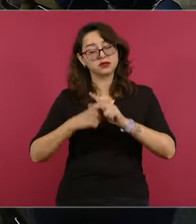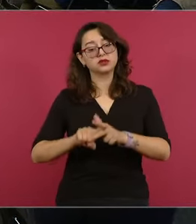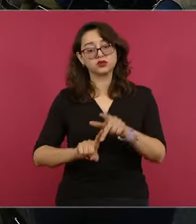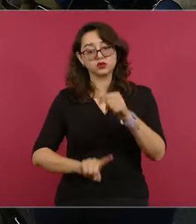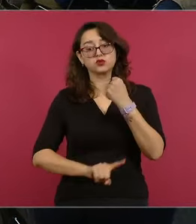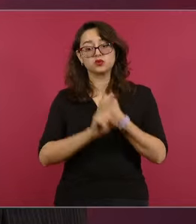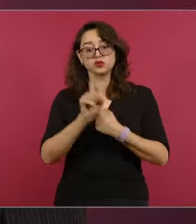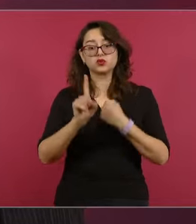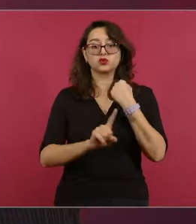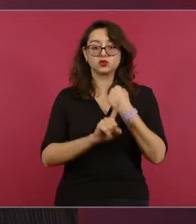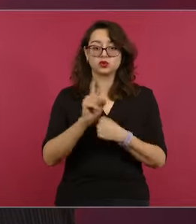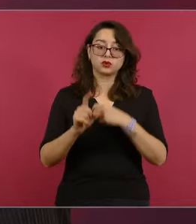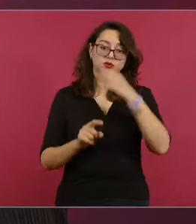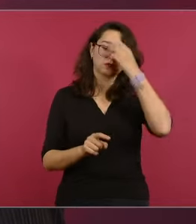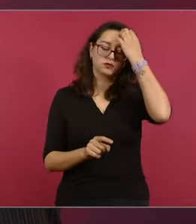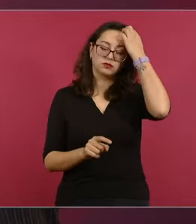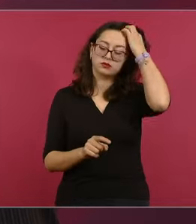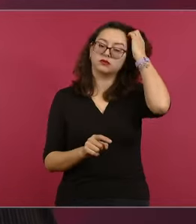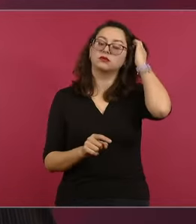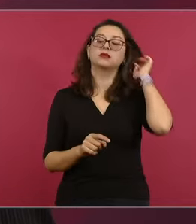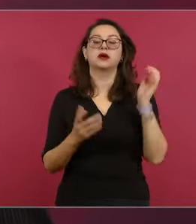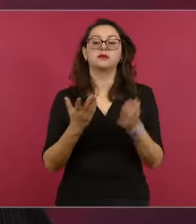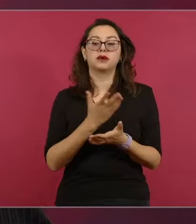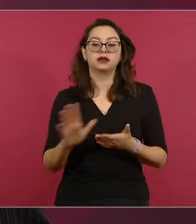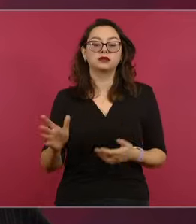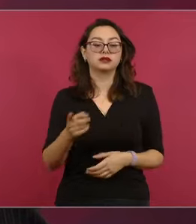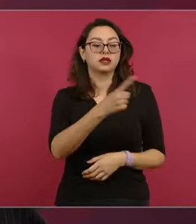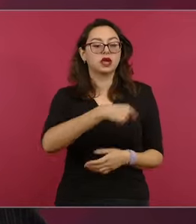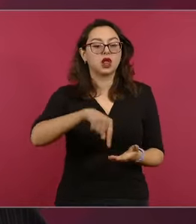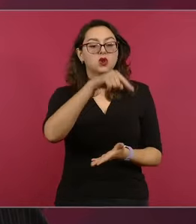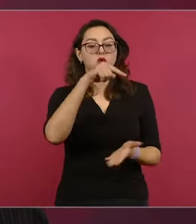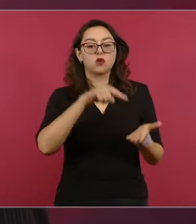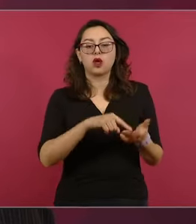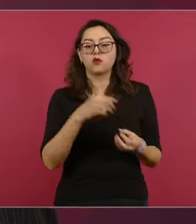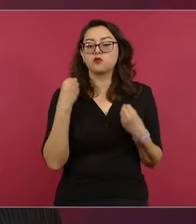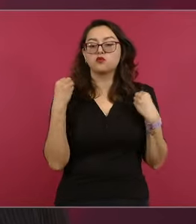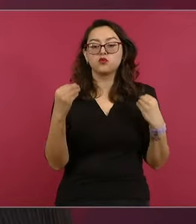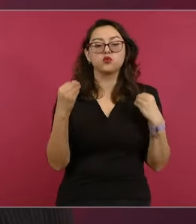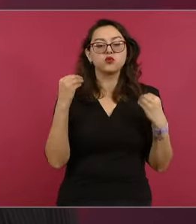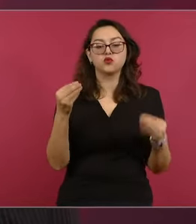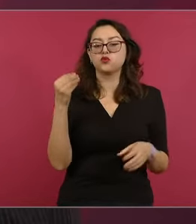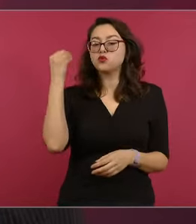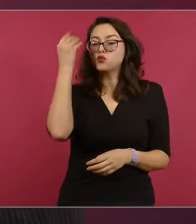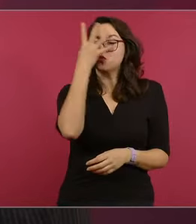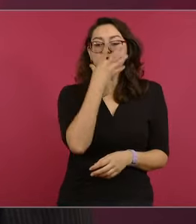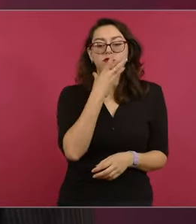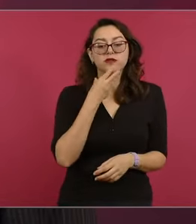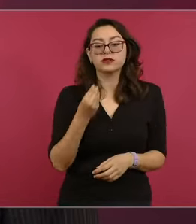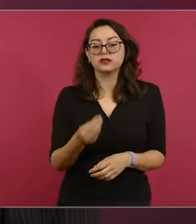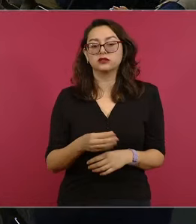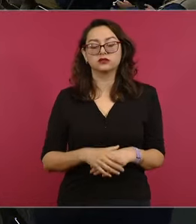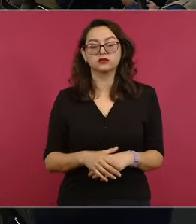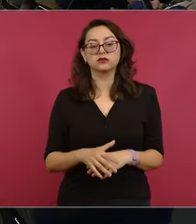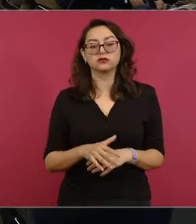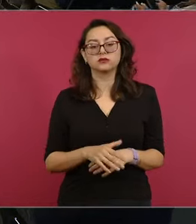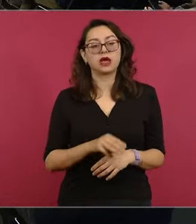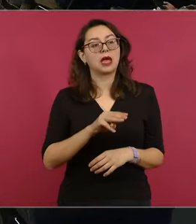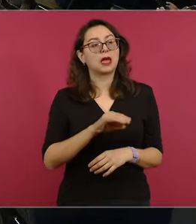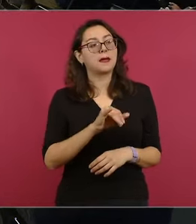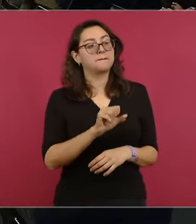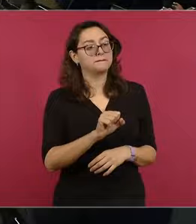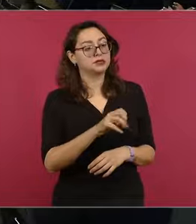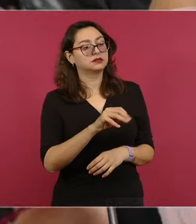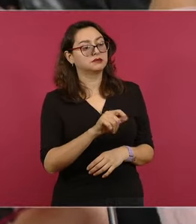Es una zona además bellísima de Vallarta. ¿Cómo se llama?